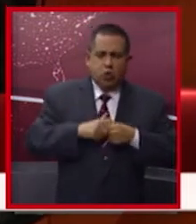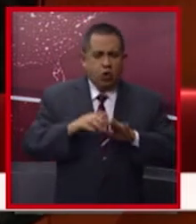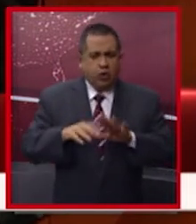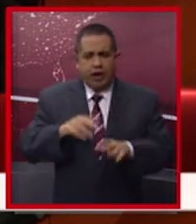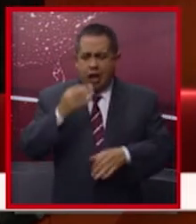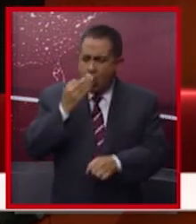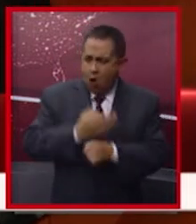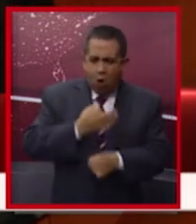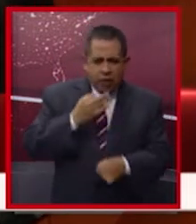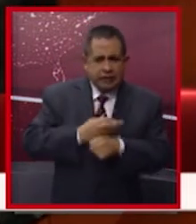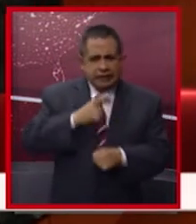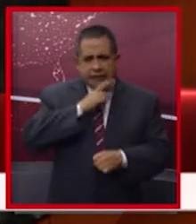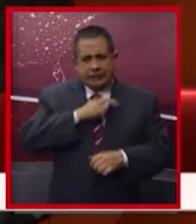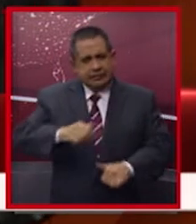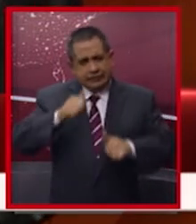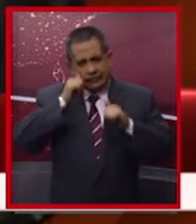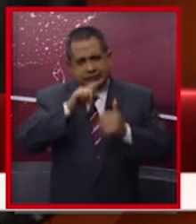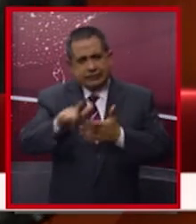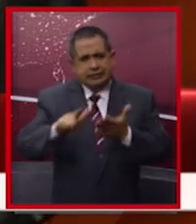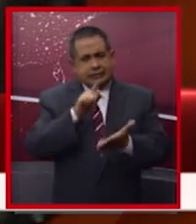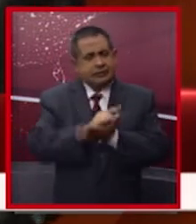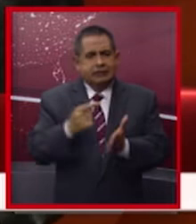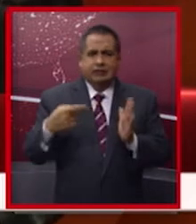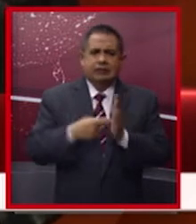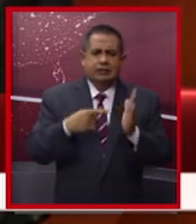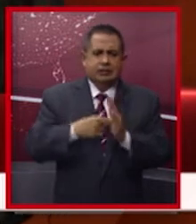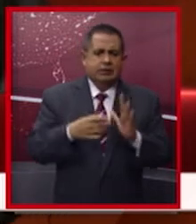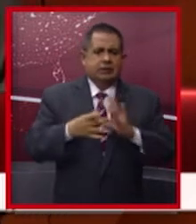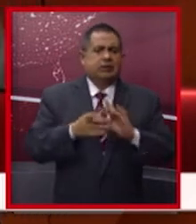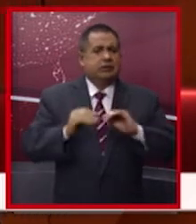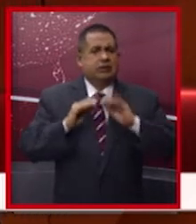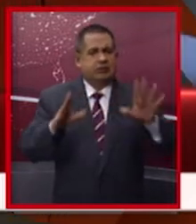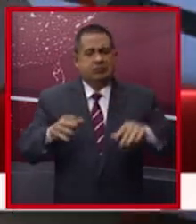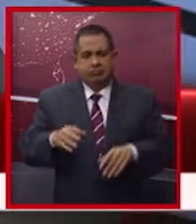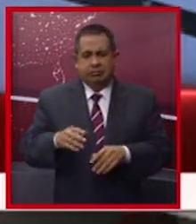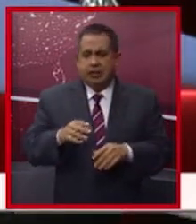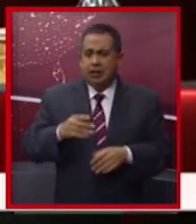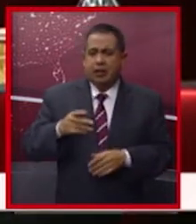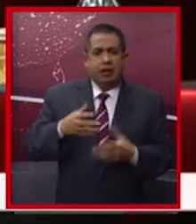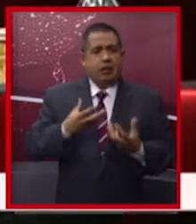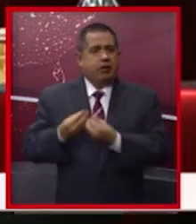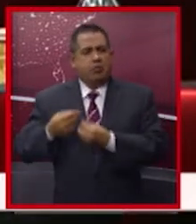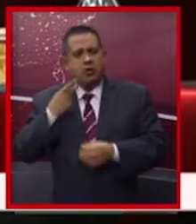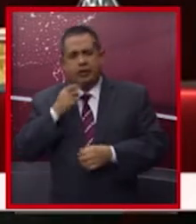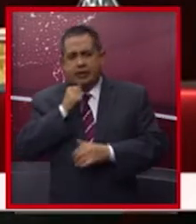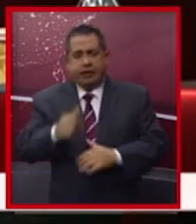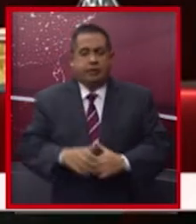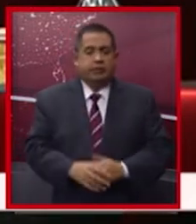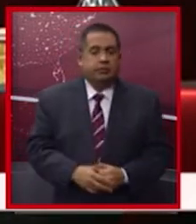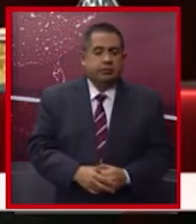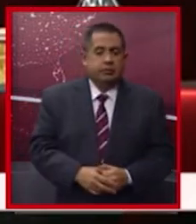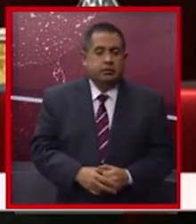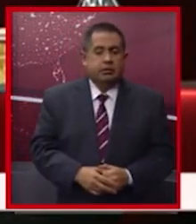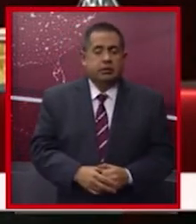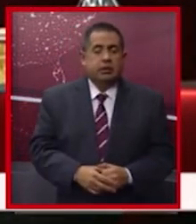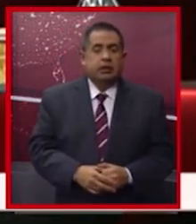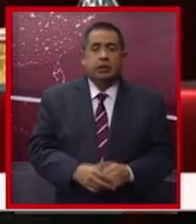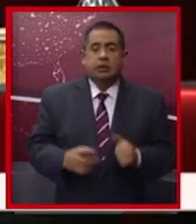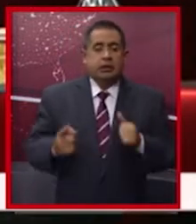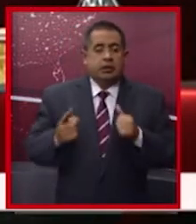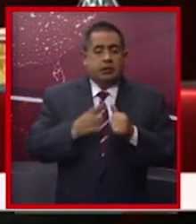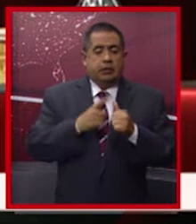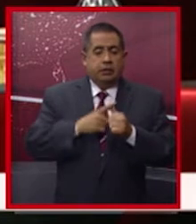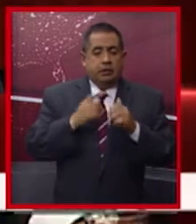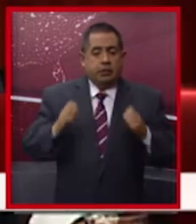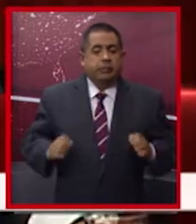se atienda en los términos de la ley y sin sesgo partidista. Se aplican primero para la emergencia